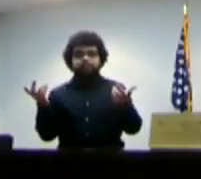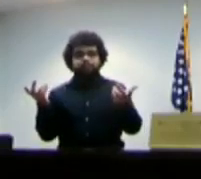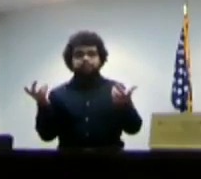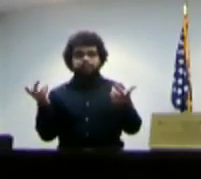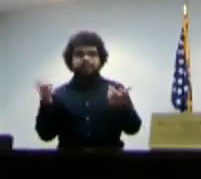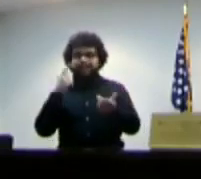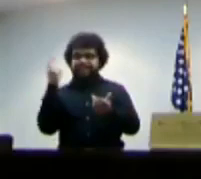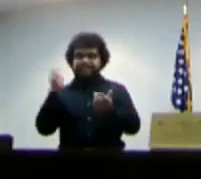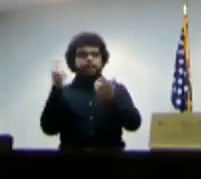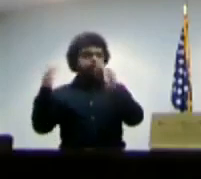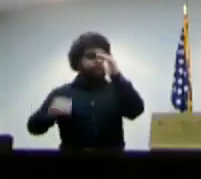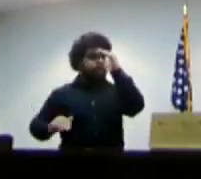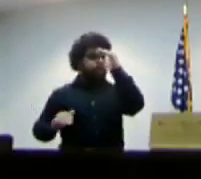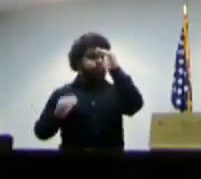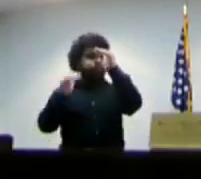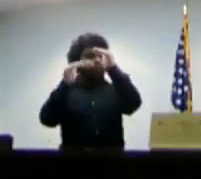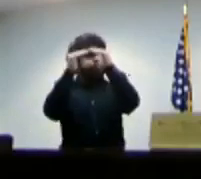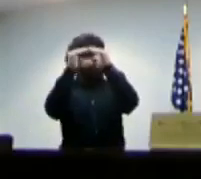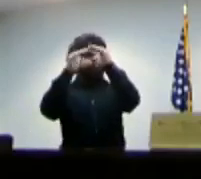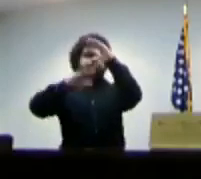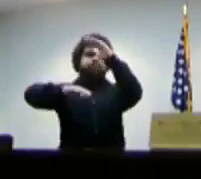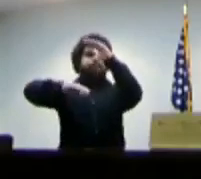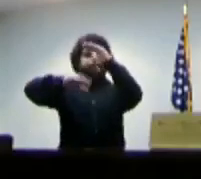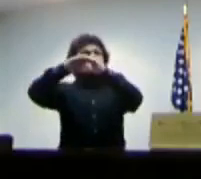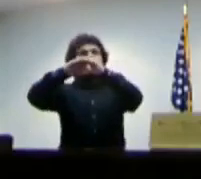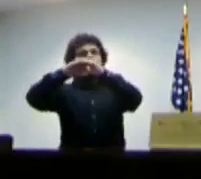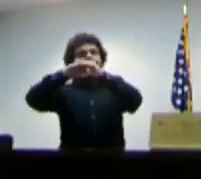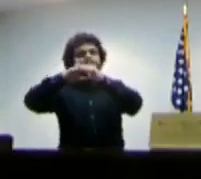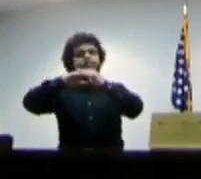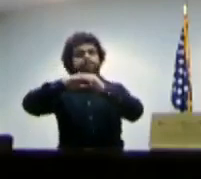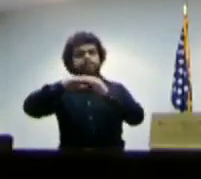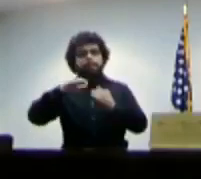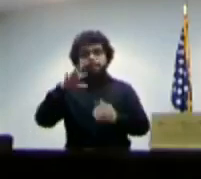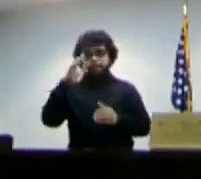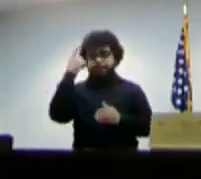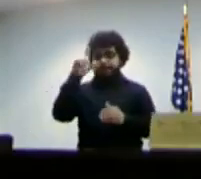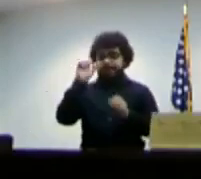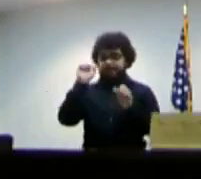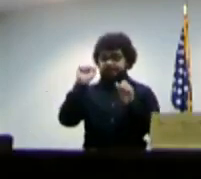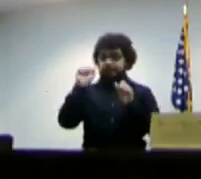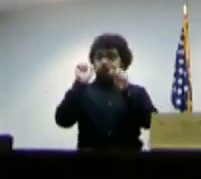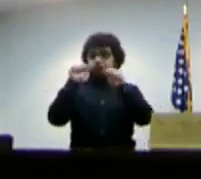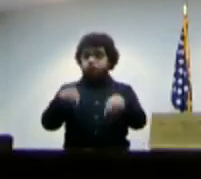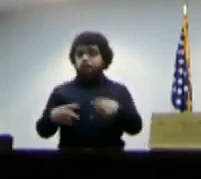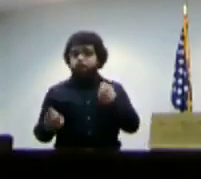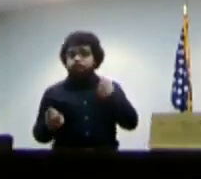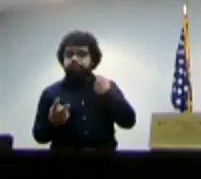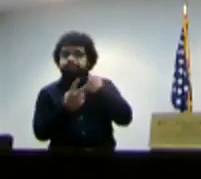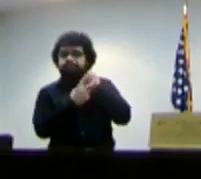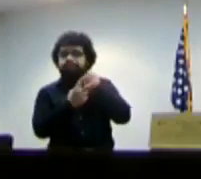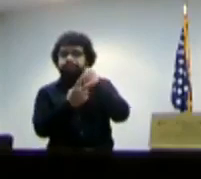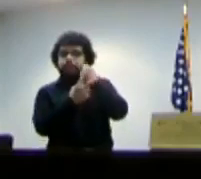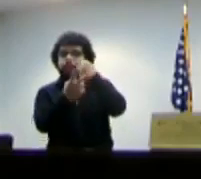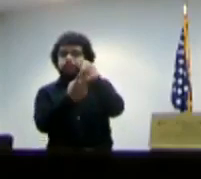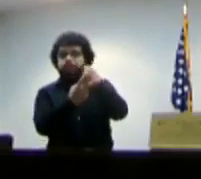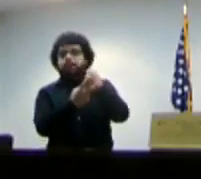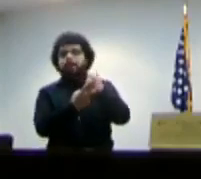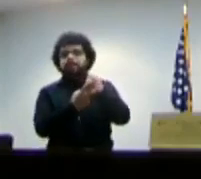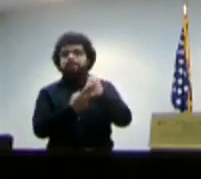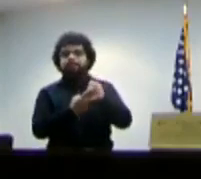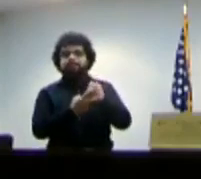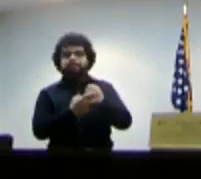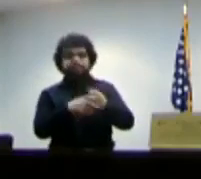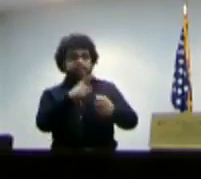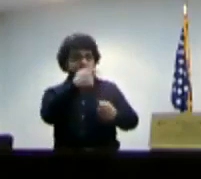operando a su carga máxima para que eso redunde en ahorros, ¿verdad? O menos costo al